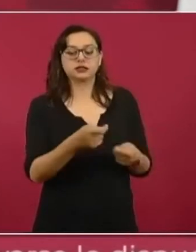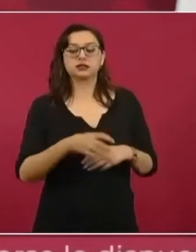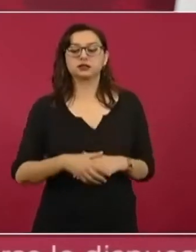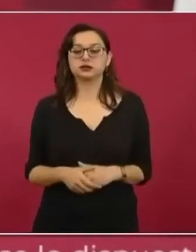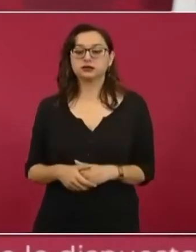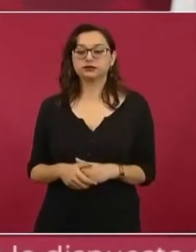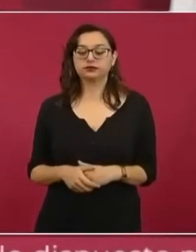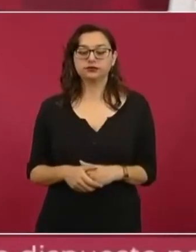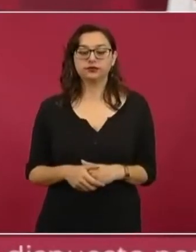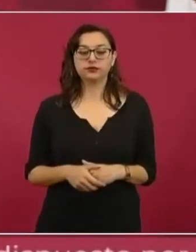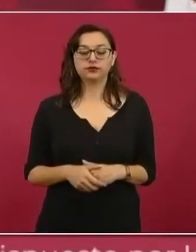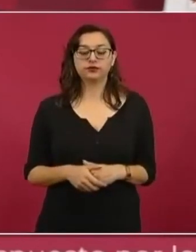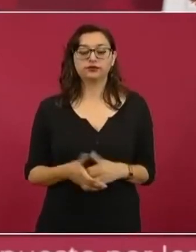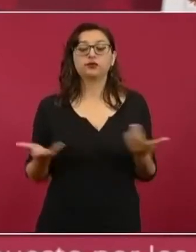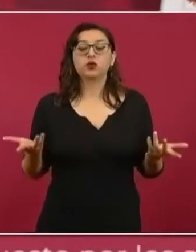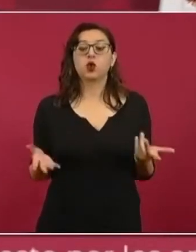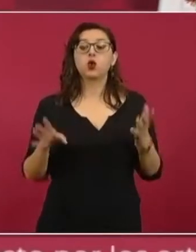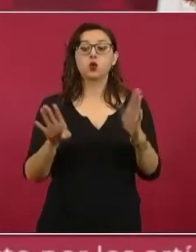Y que sea